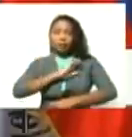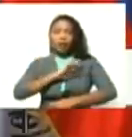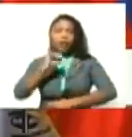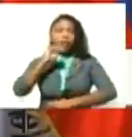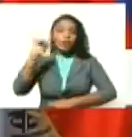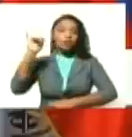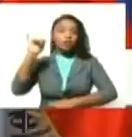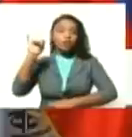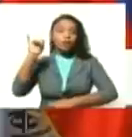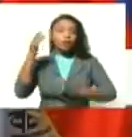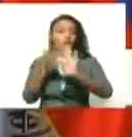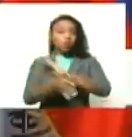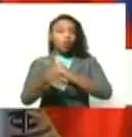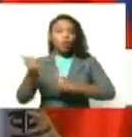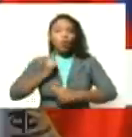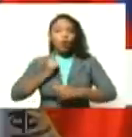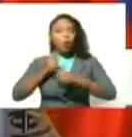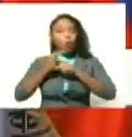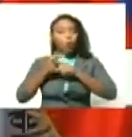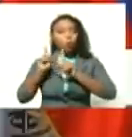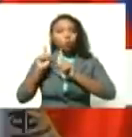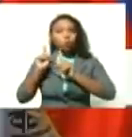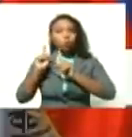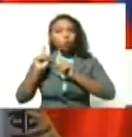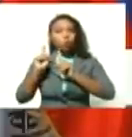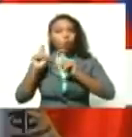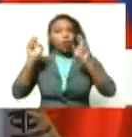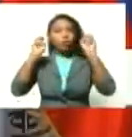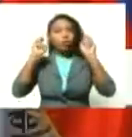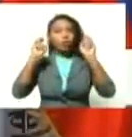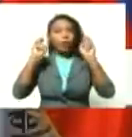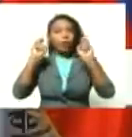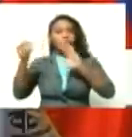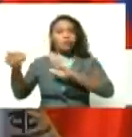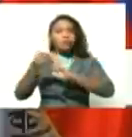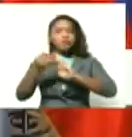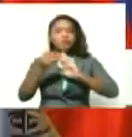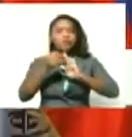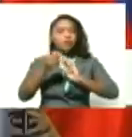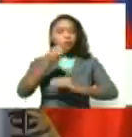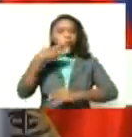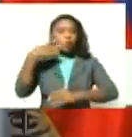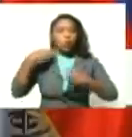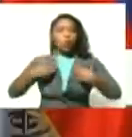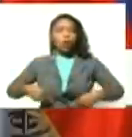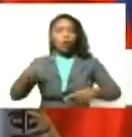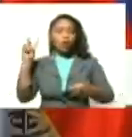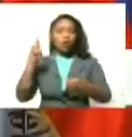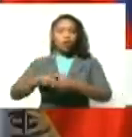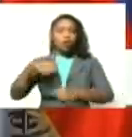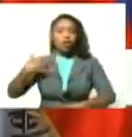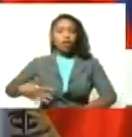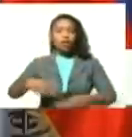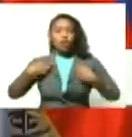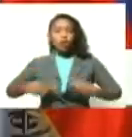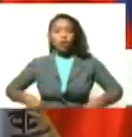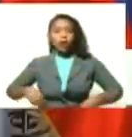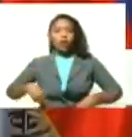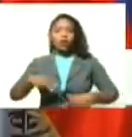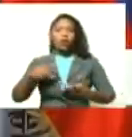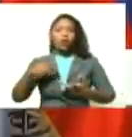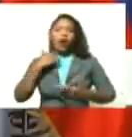denuncias, obviamente, de cualquier otro tema que atente contra la dignidad humana, violaciones a derechos humanos, delitos